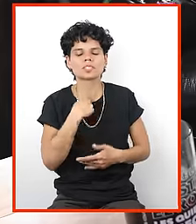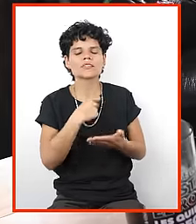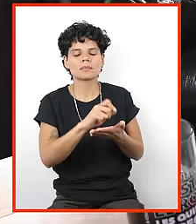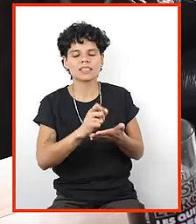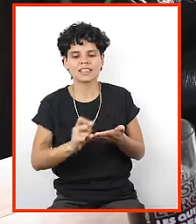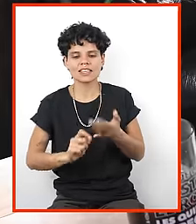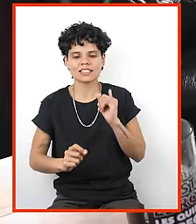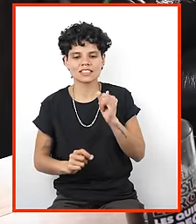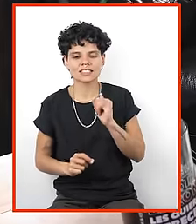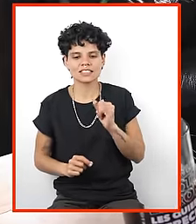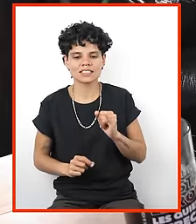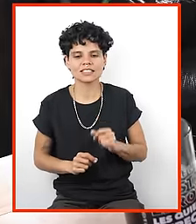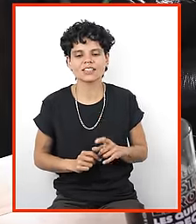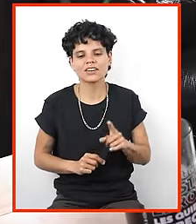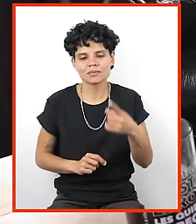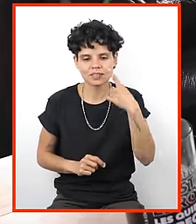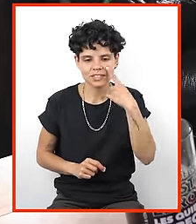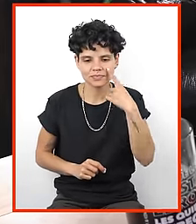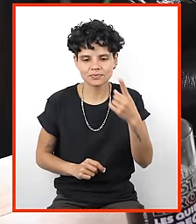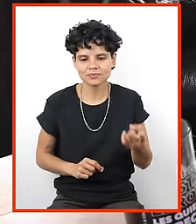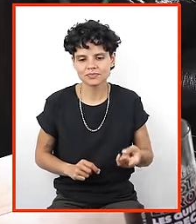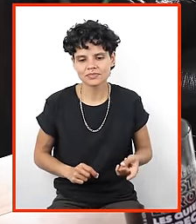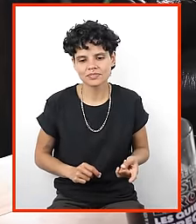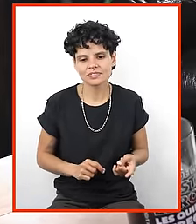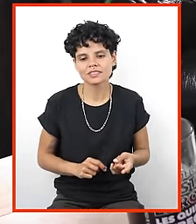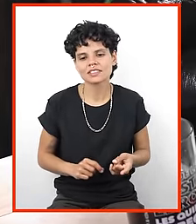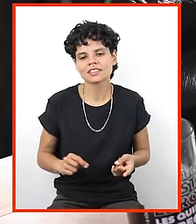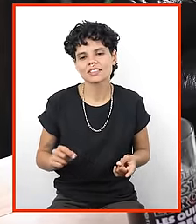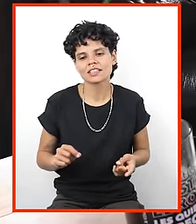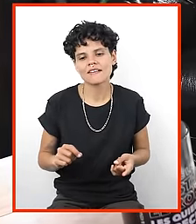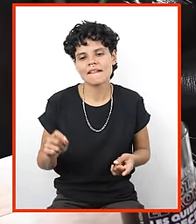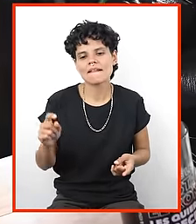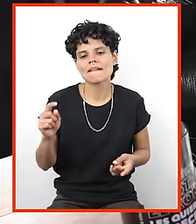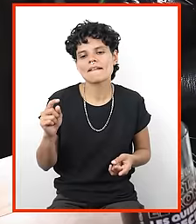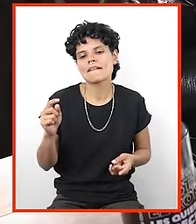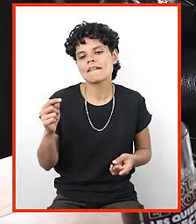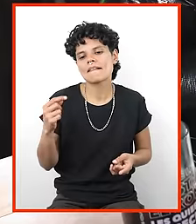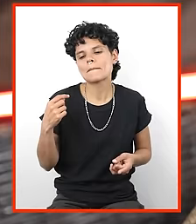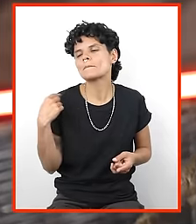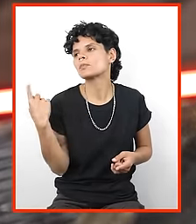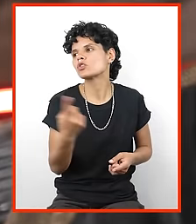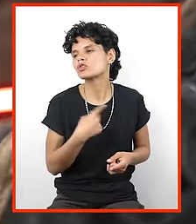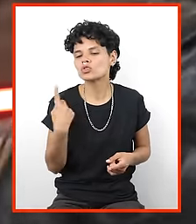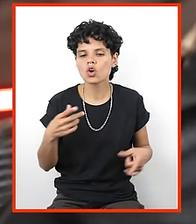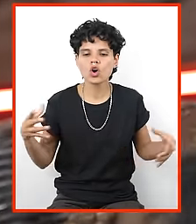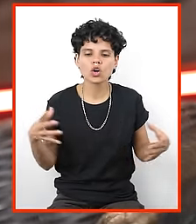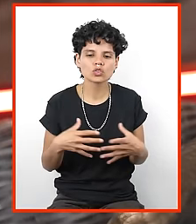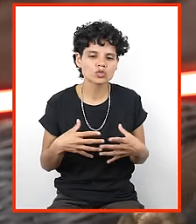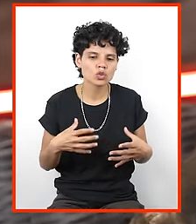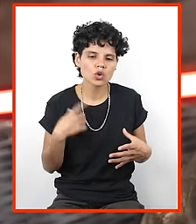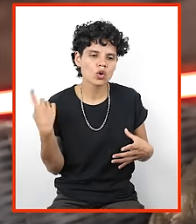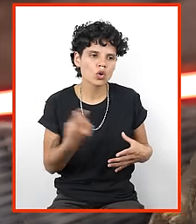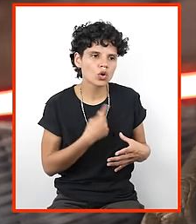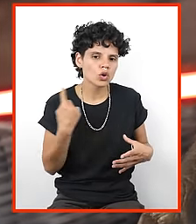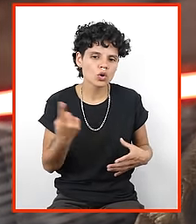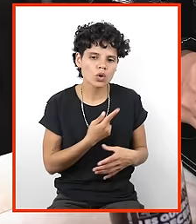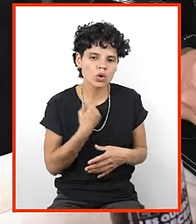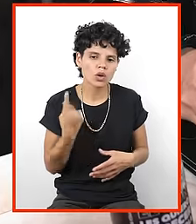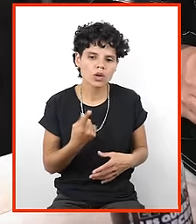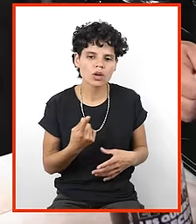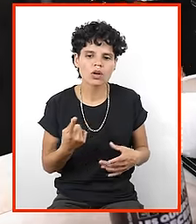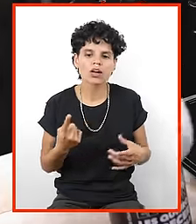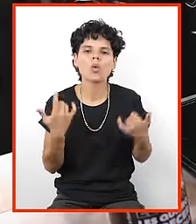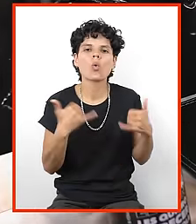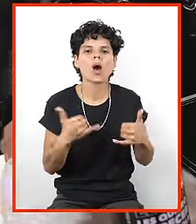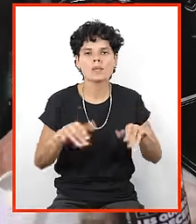pintar. Oye, ¿cachai qué? Una vez... Ya. La otra vez, nosotros somos súper buenos como para jugar,